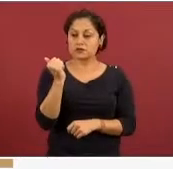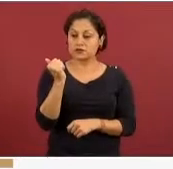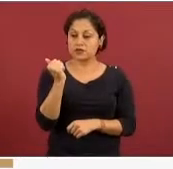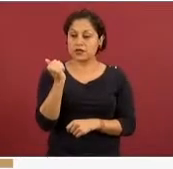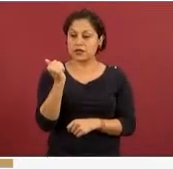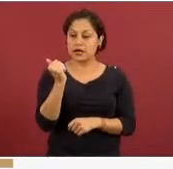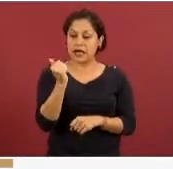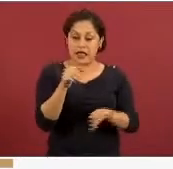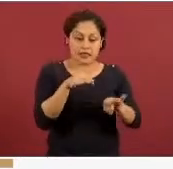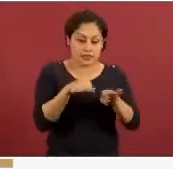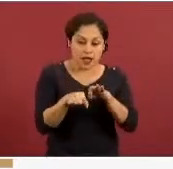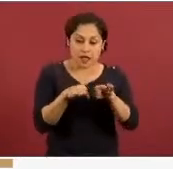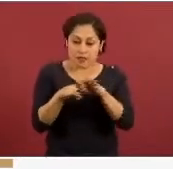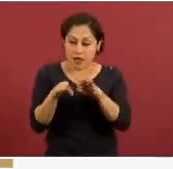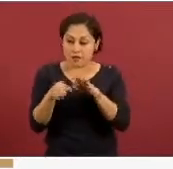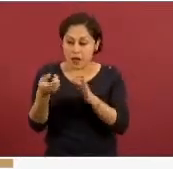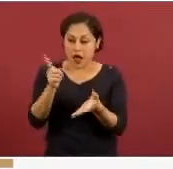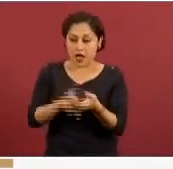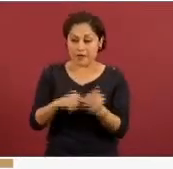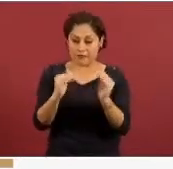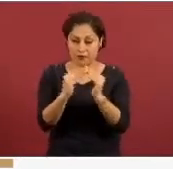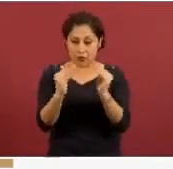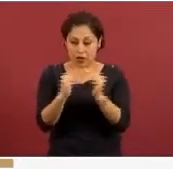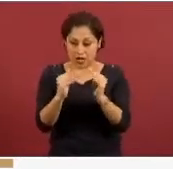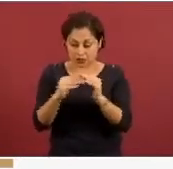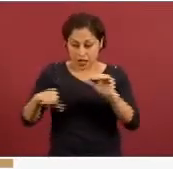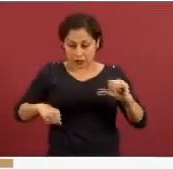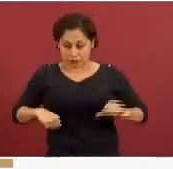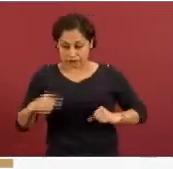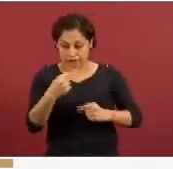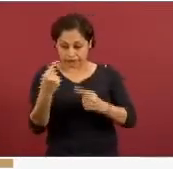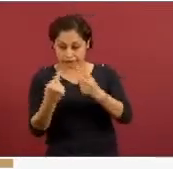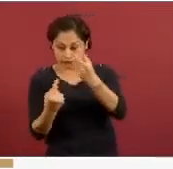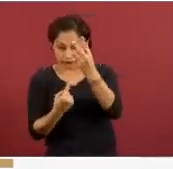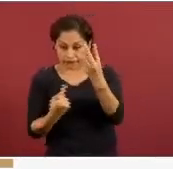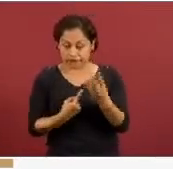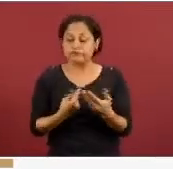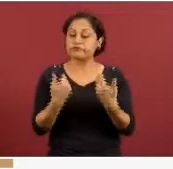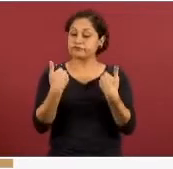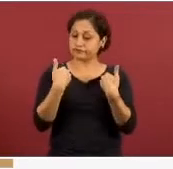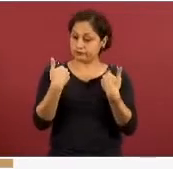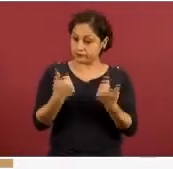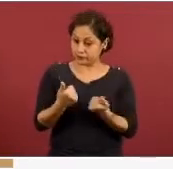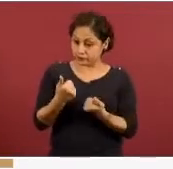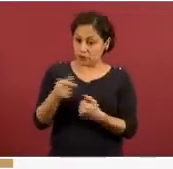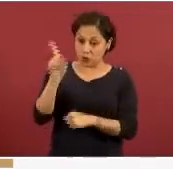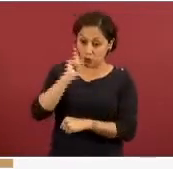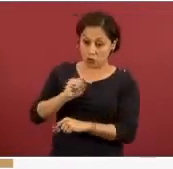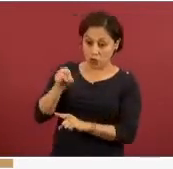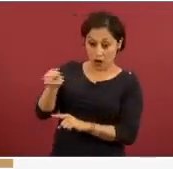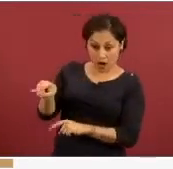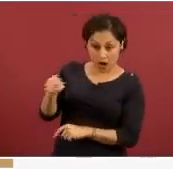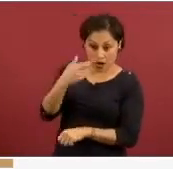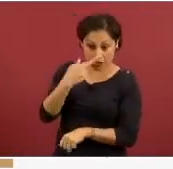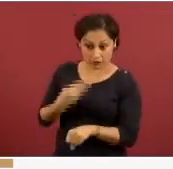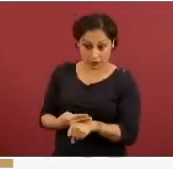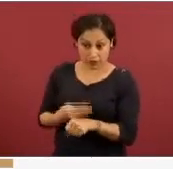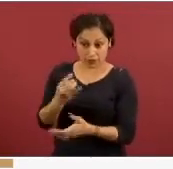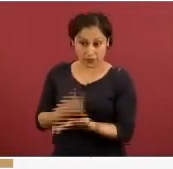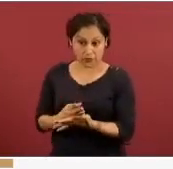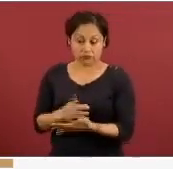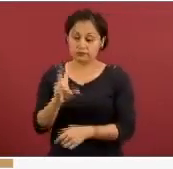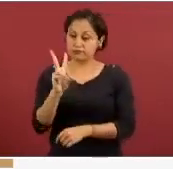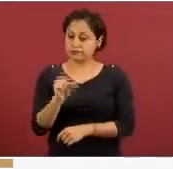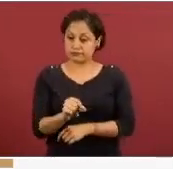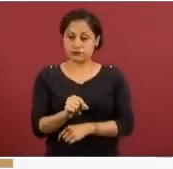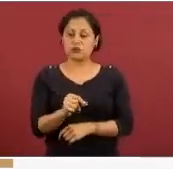todas y todos, que no es un tema solo de las mujeres, que no le podemos cargar la mano ahora que vamos a